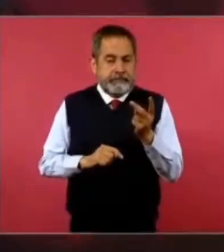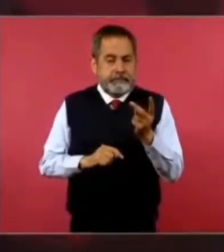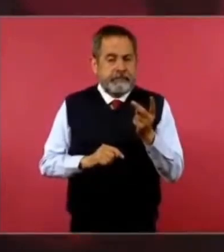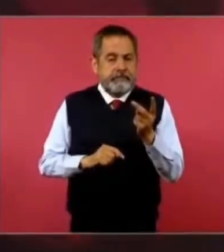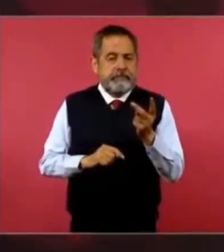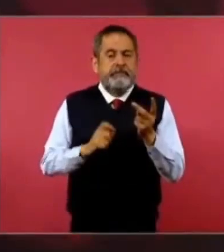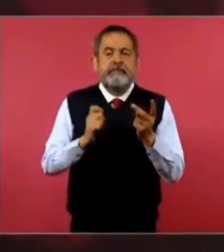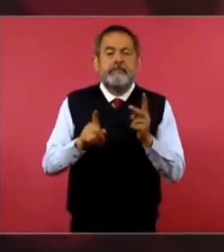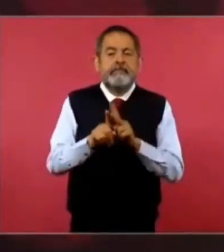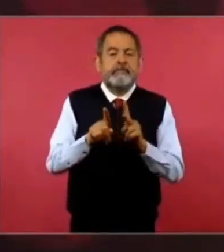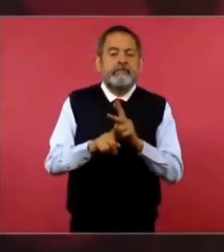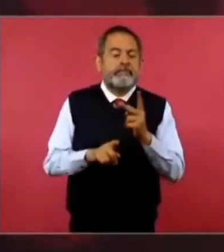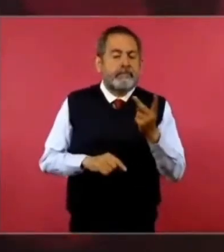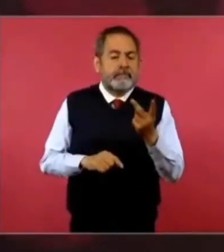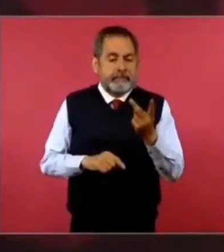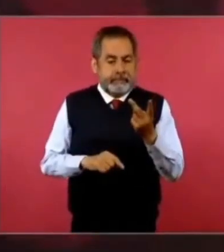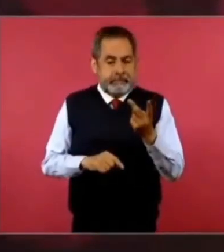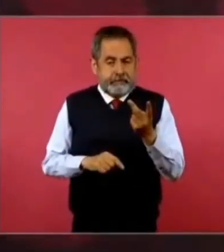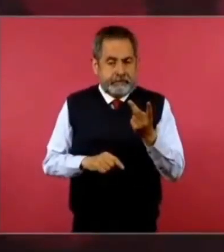que